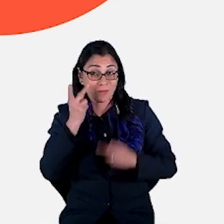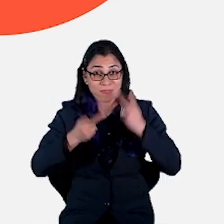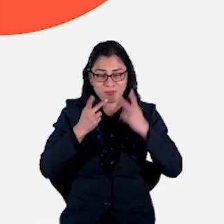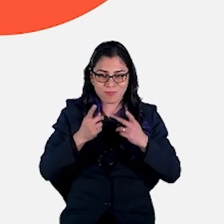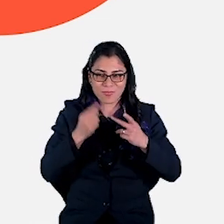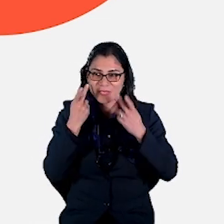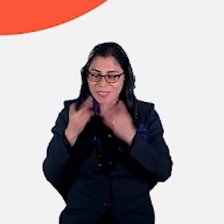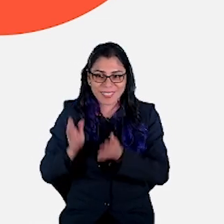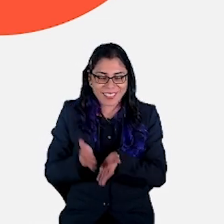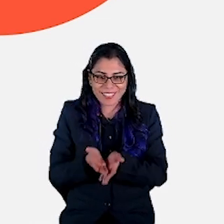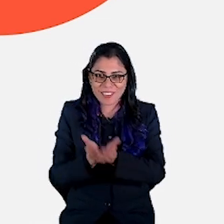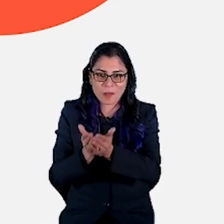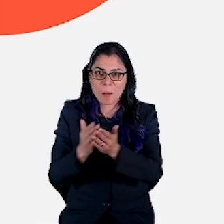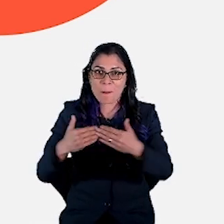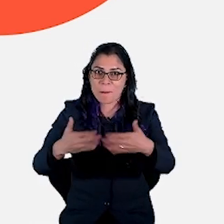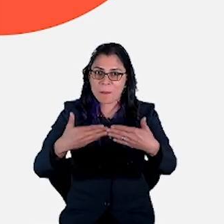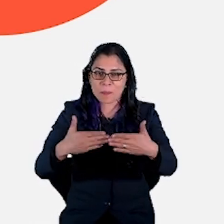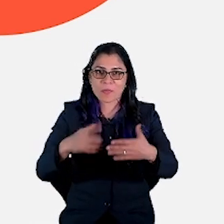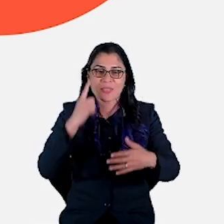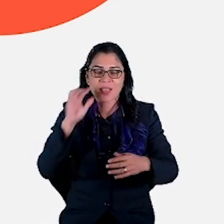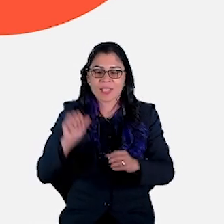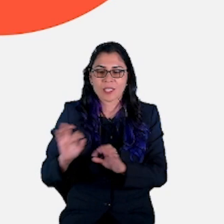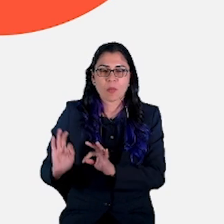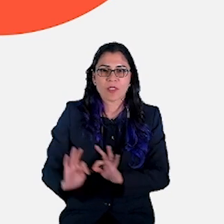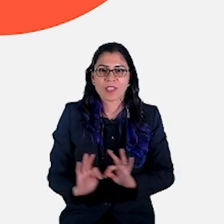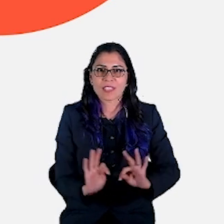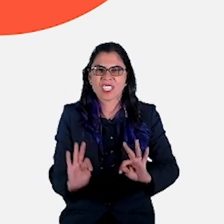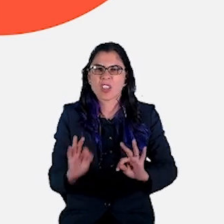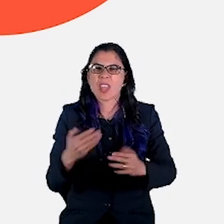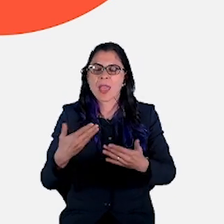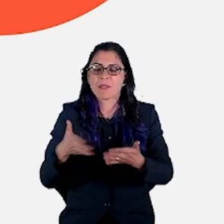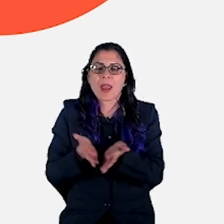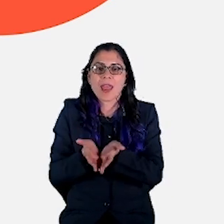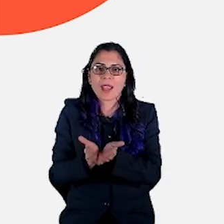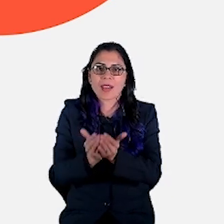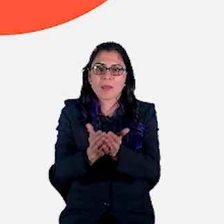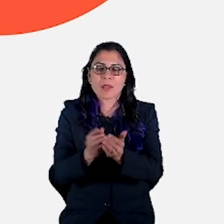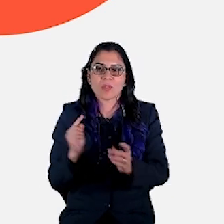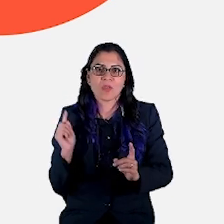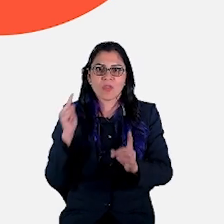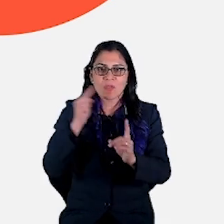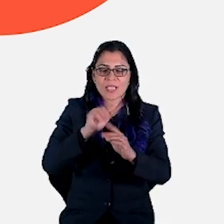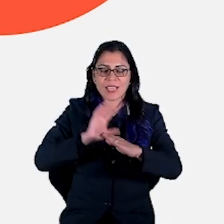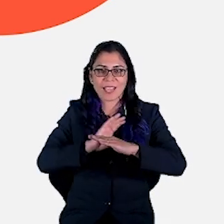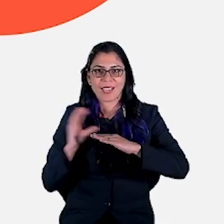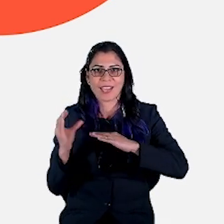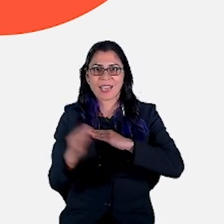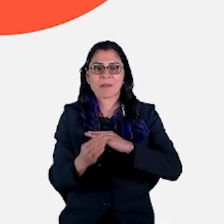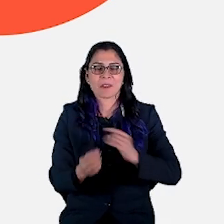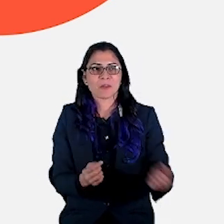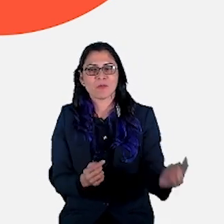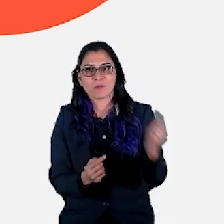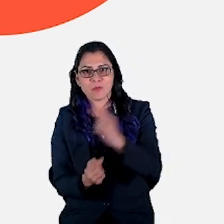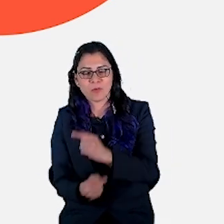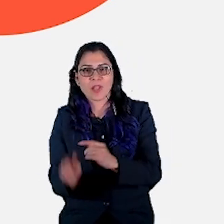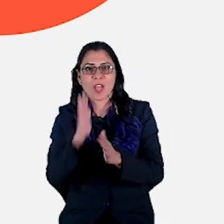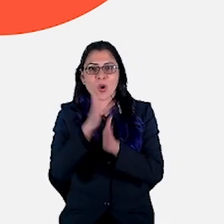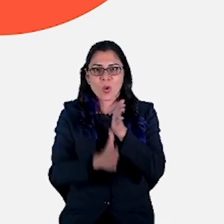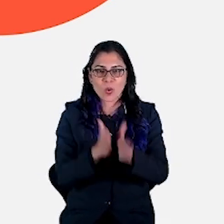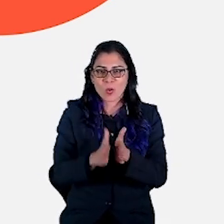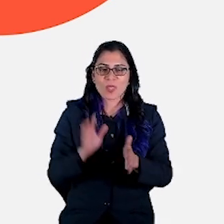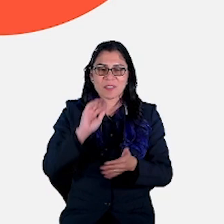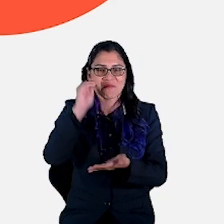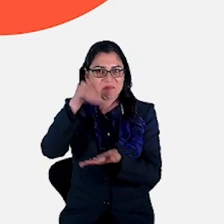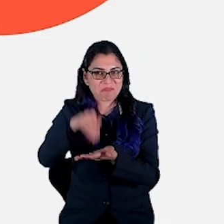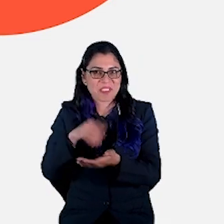en el Pacífico panameño haces un tránsito en el canal de Panamá vas al Caribe regresas a la ciudad de Colón puedes